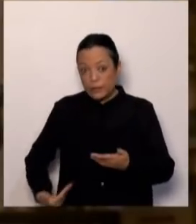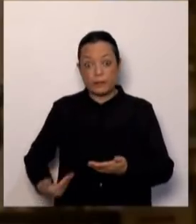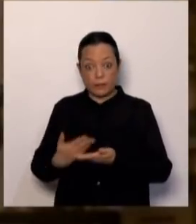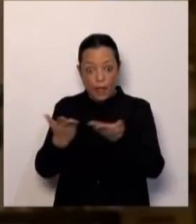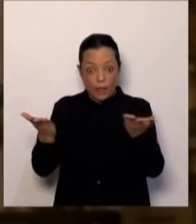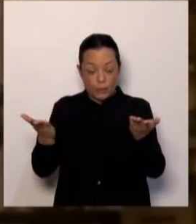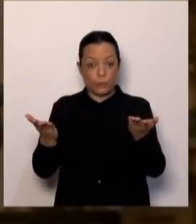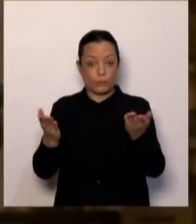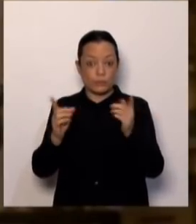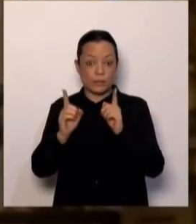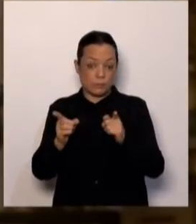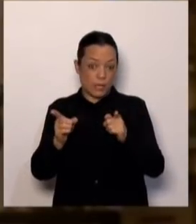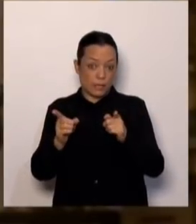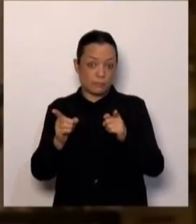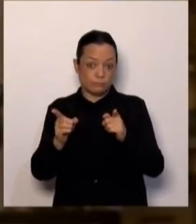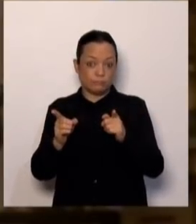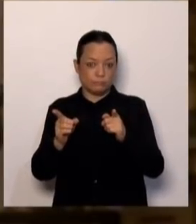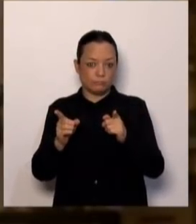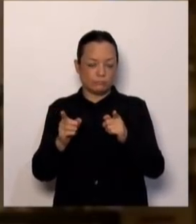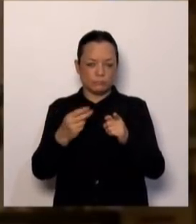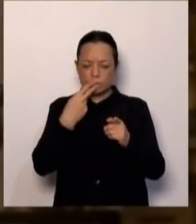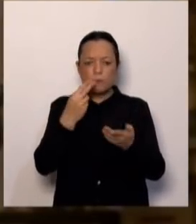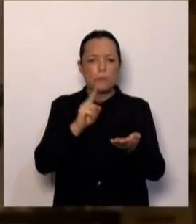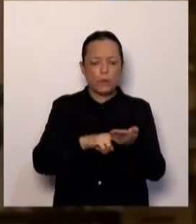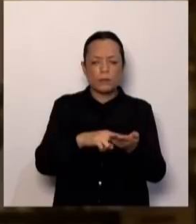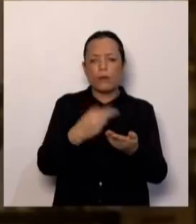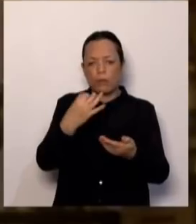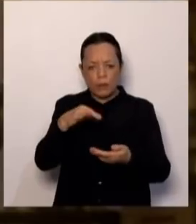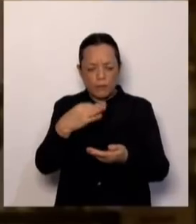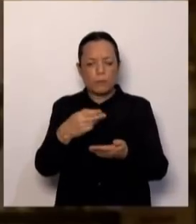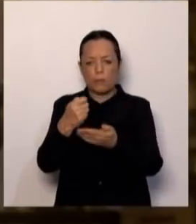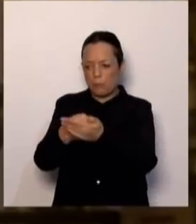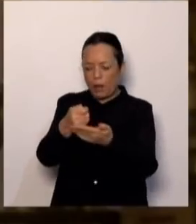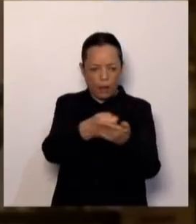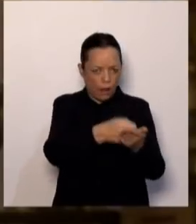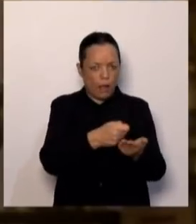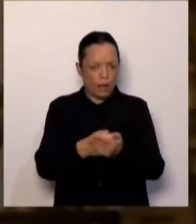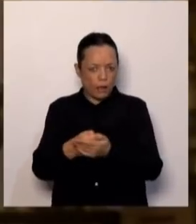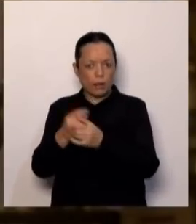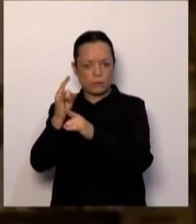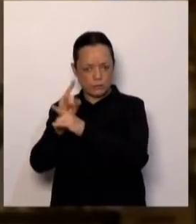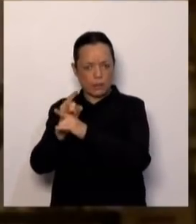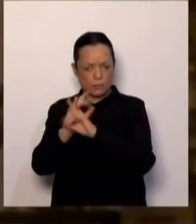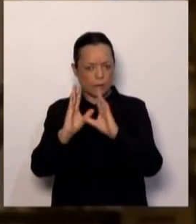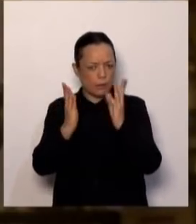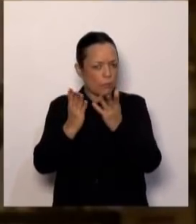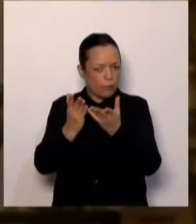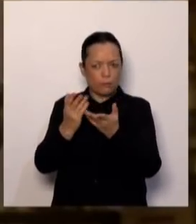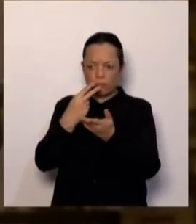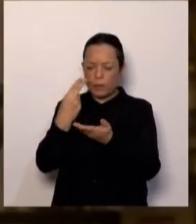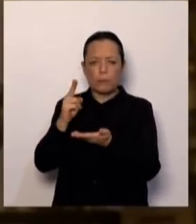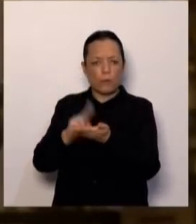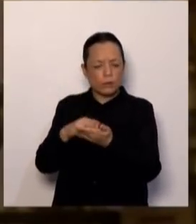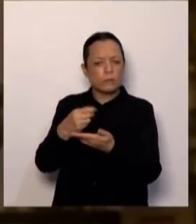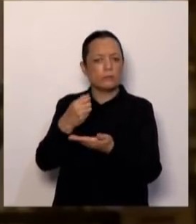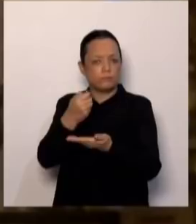Evidentemente que es lícito pagar los impuestos. Todas las naciones cobran impuestos para poder así el